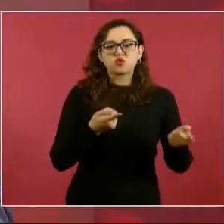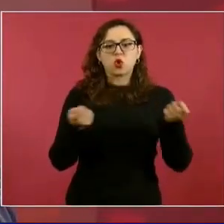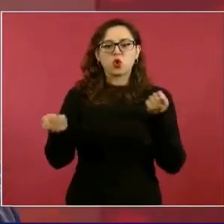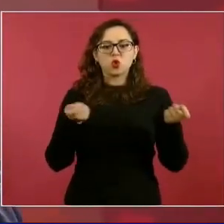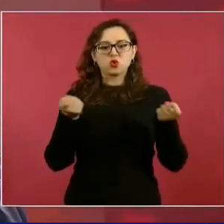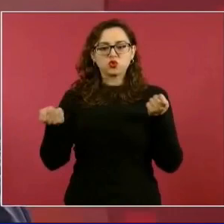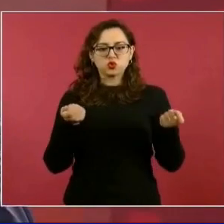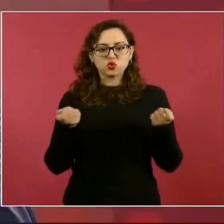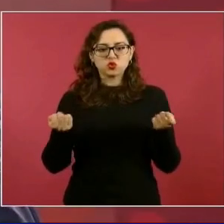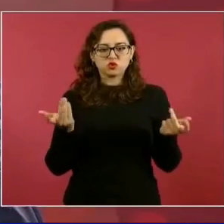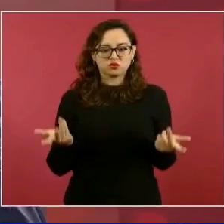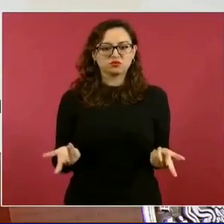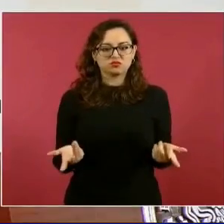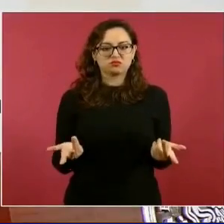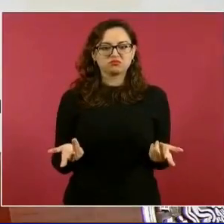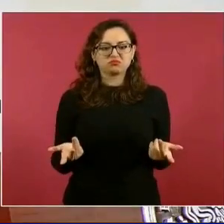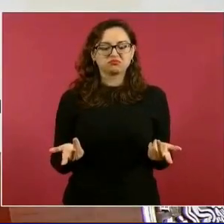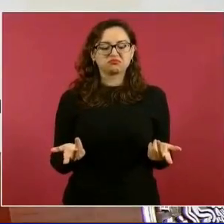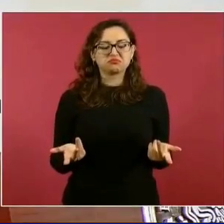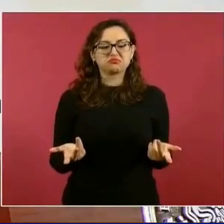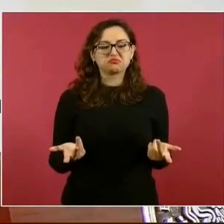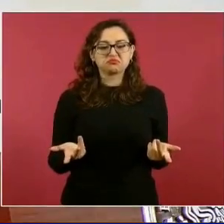dan hasta el lujo de